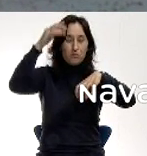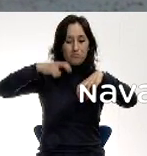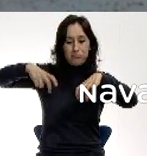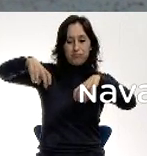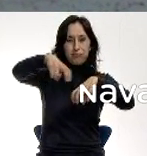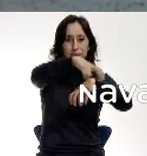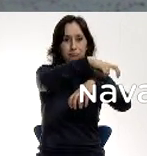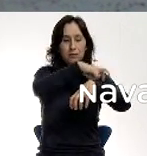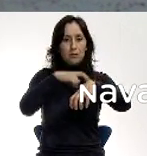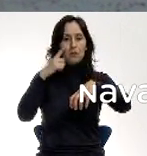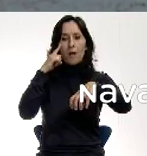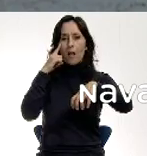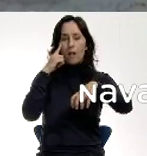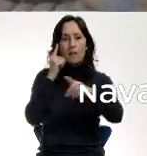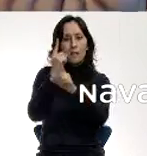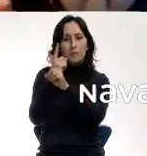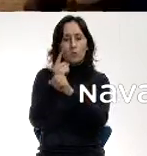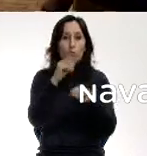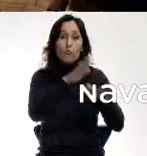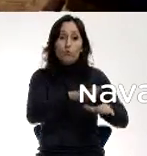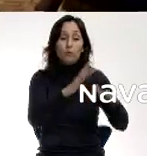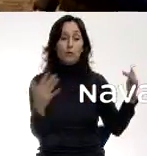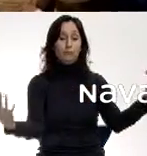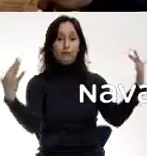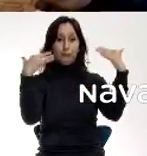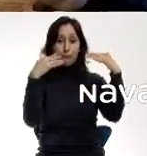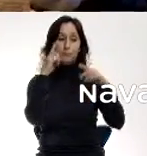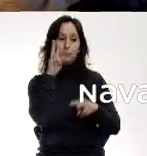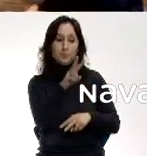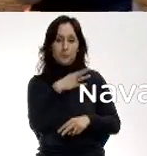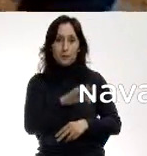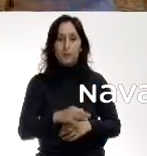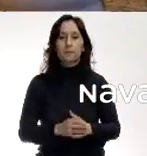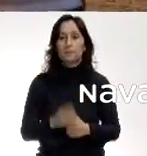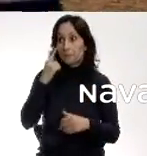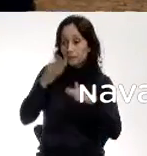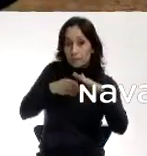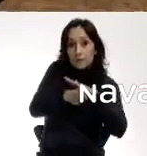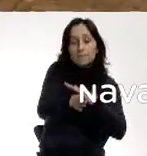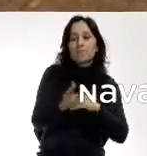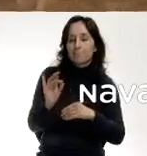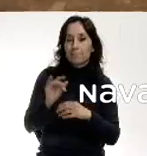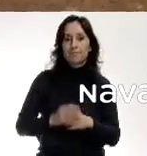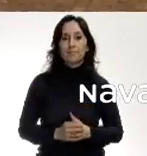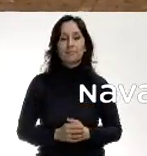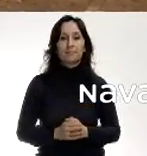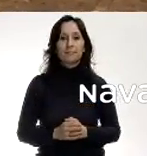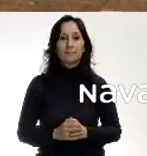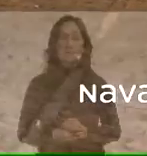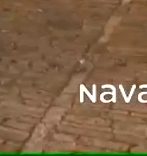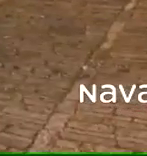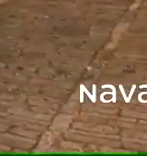pueblo, vigilar al posible enemigo que era musulmán. Bueno, pues vamos ya para adentro, ¿no? Y vemos todo esto. Sí, vamos a ver.